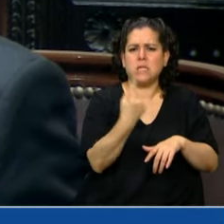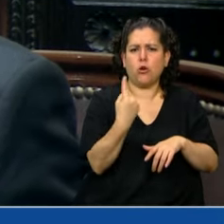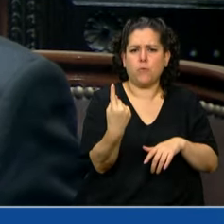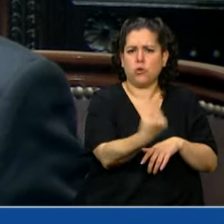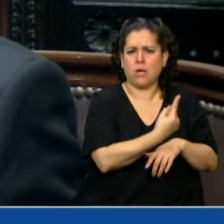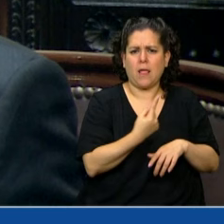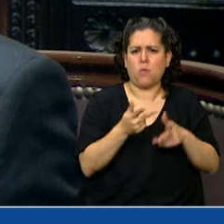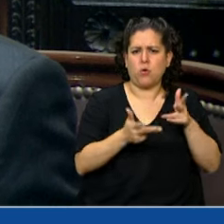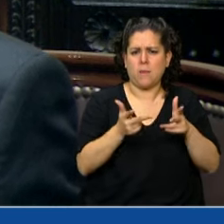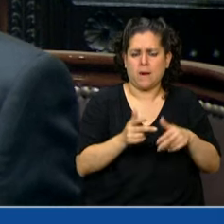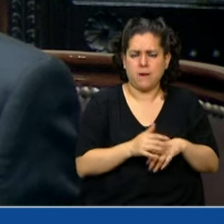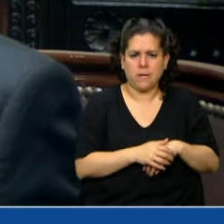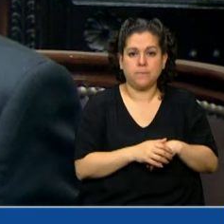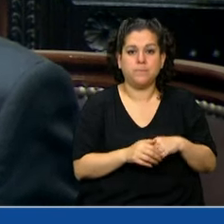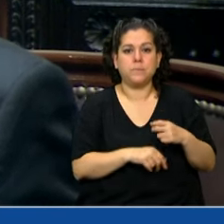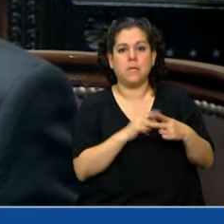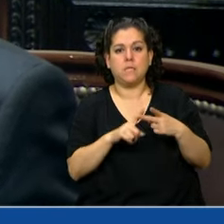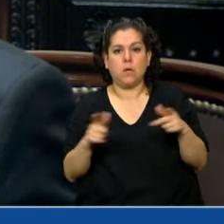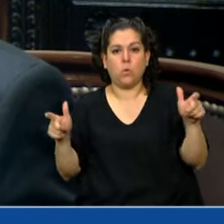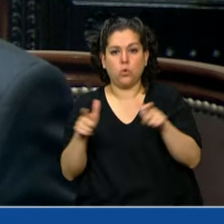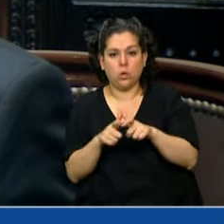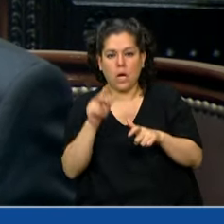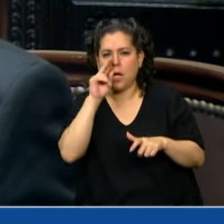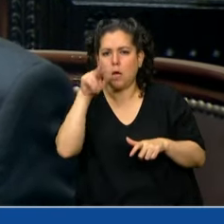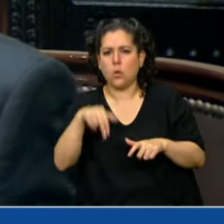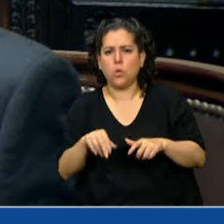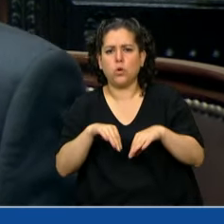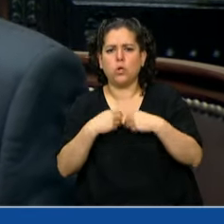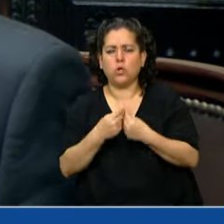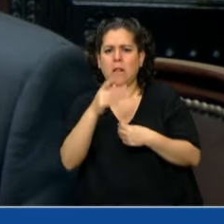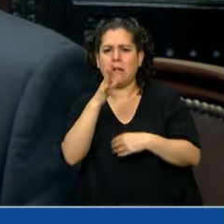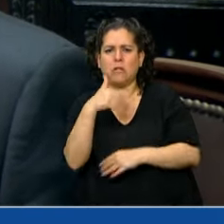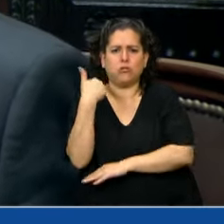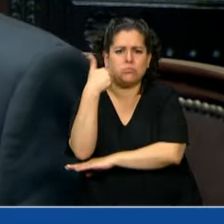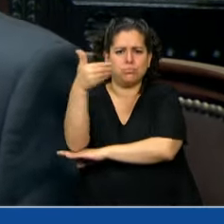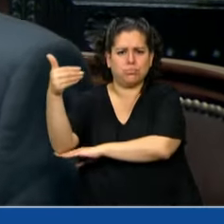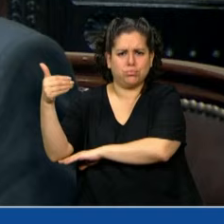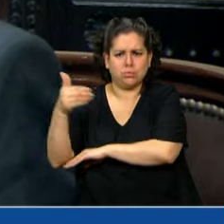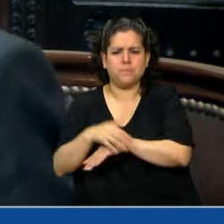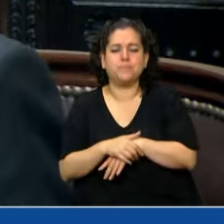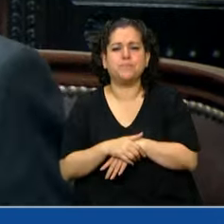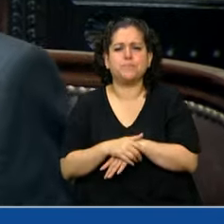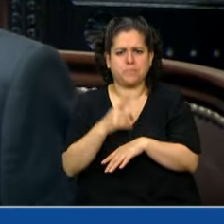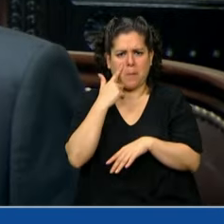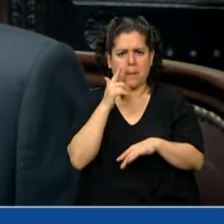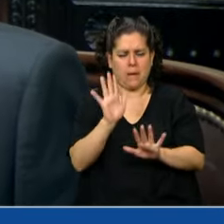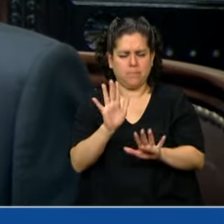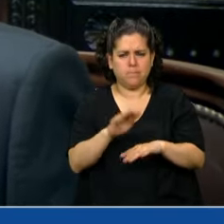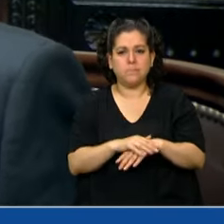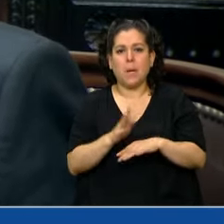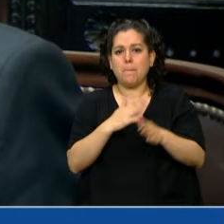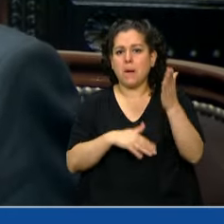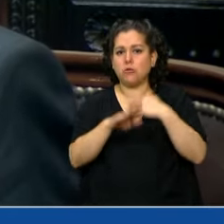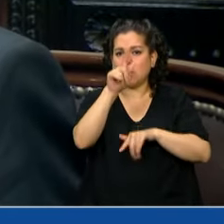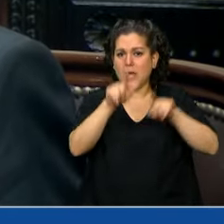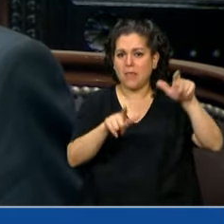uno para hablar y la segunda en junio con 14 expositores Mire señora presidenta la mayoría de